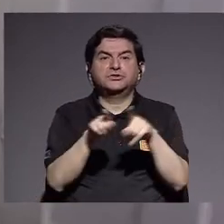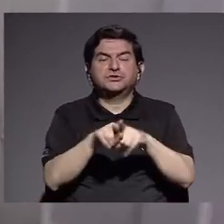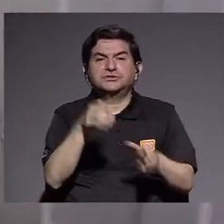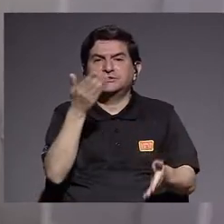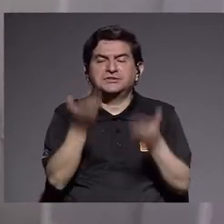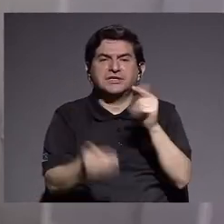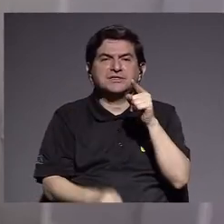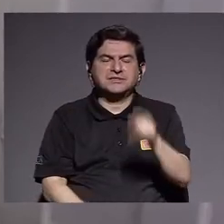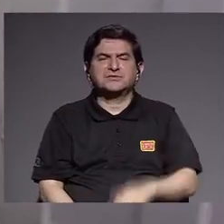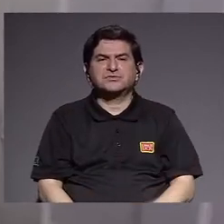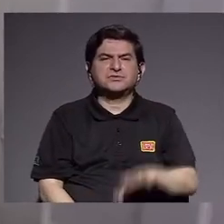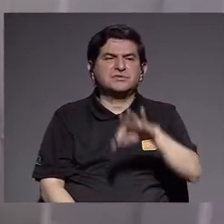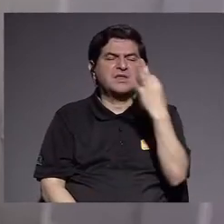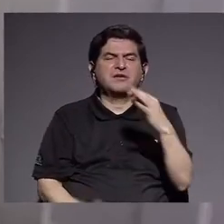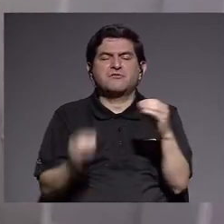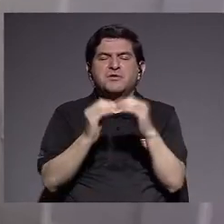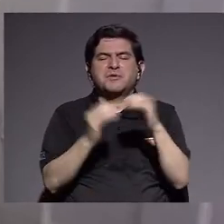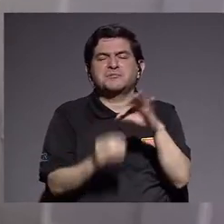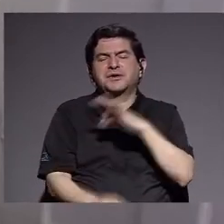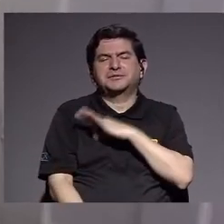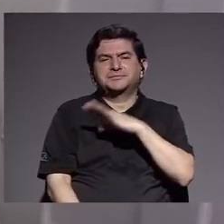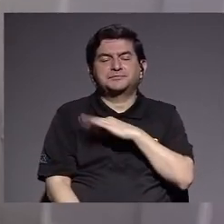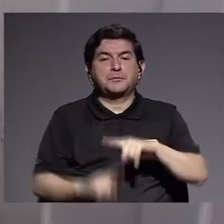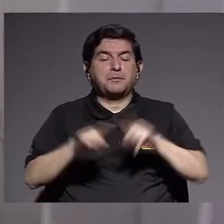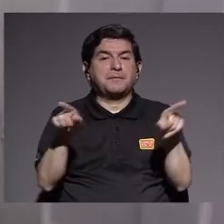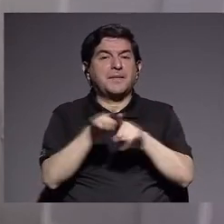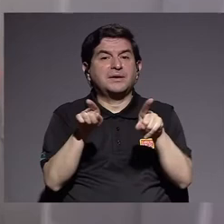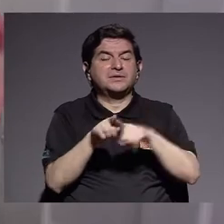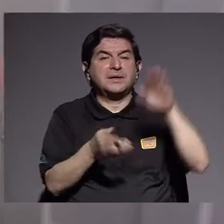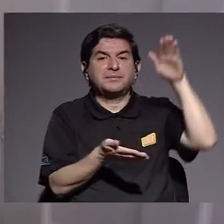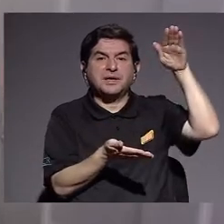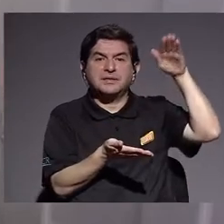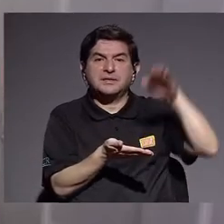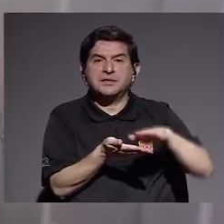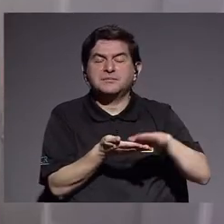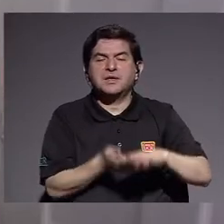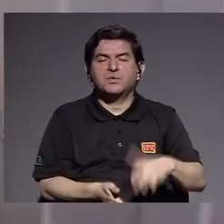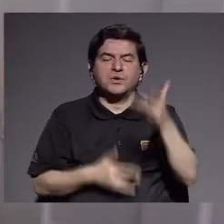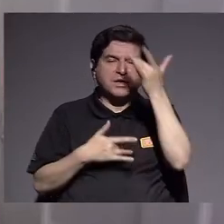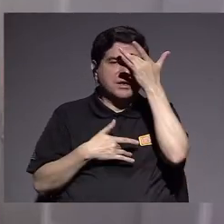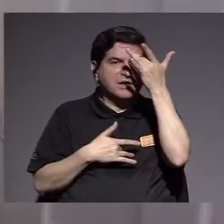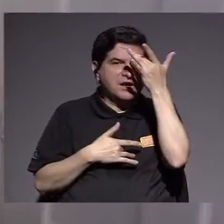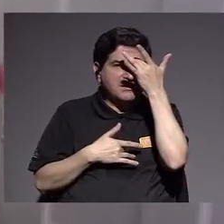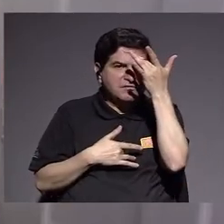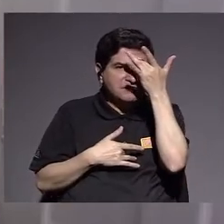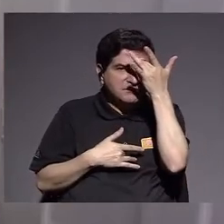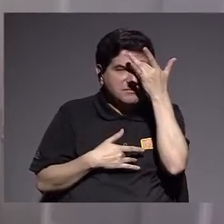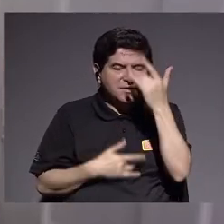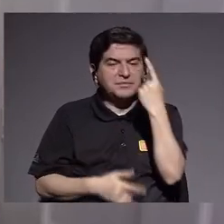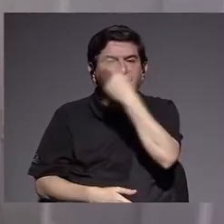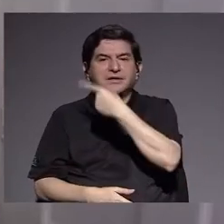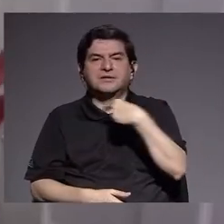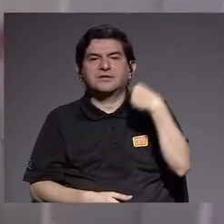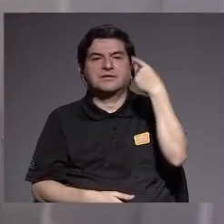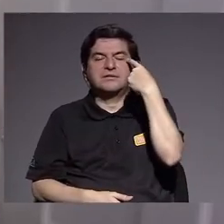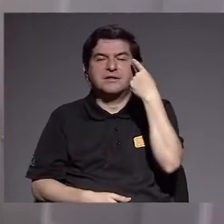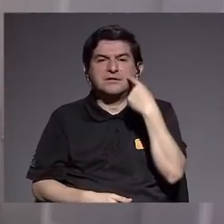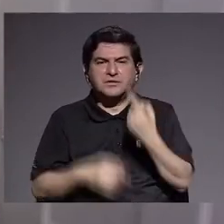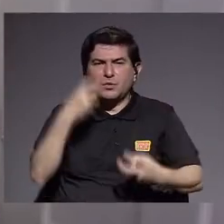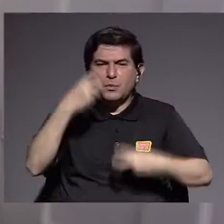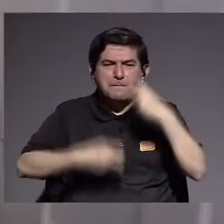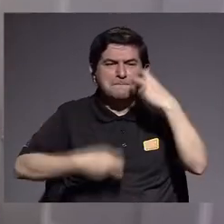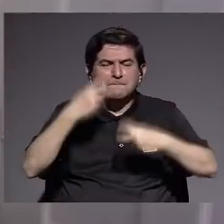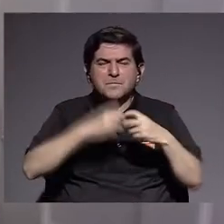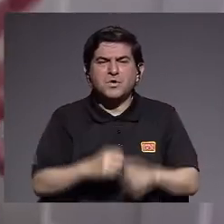también vas a disminuir enfermedades en la boca entre los problemas en las encías caries dolor